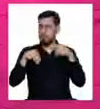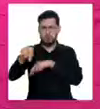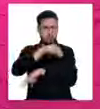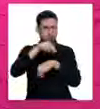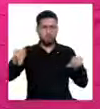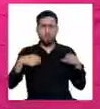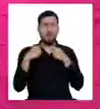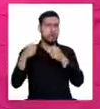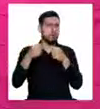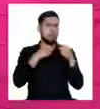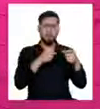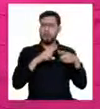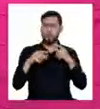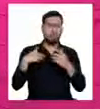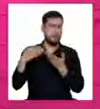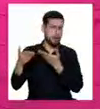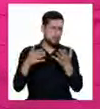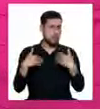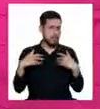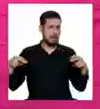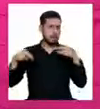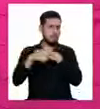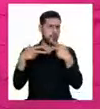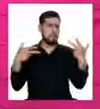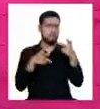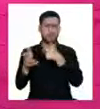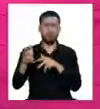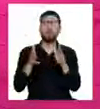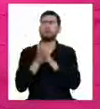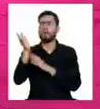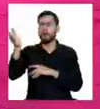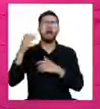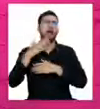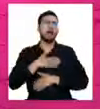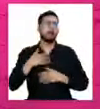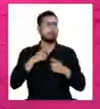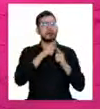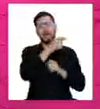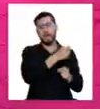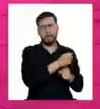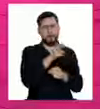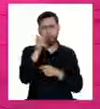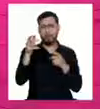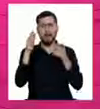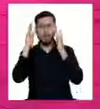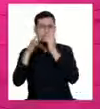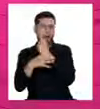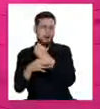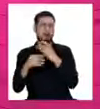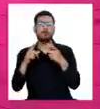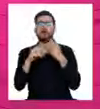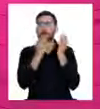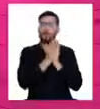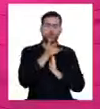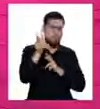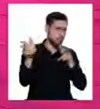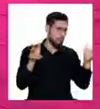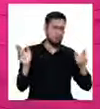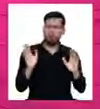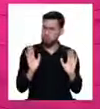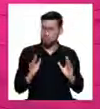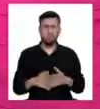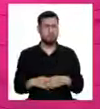vías a tomar cualquier tipo de servicio para ir a divertirse, a trabajar, a atenderse médicamente, a estudiar.